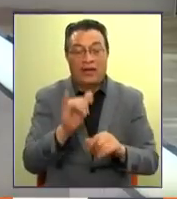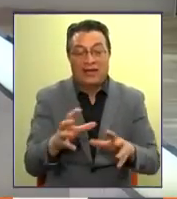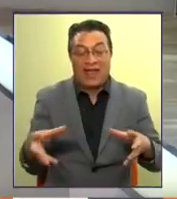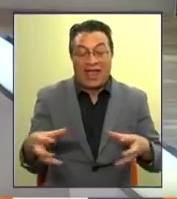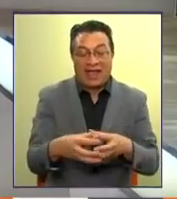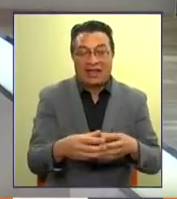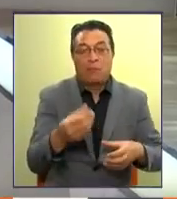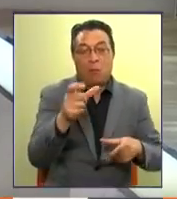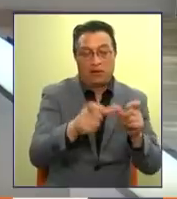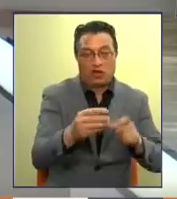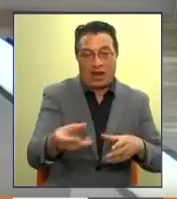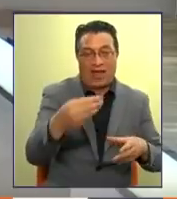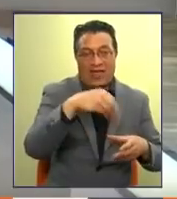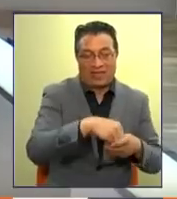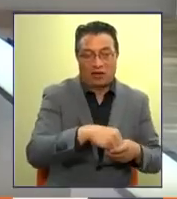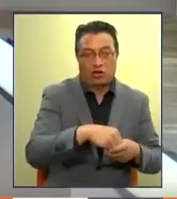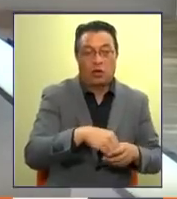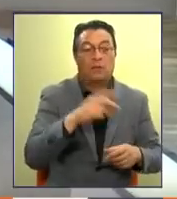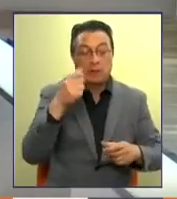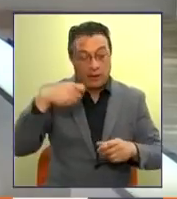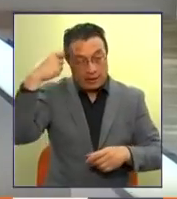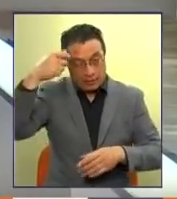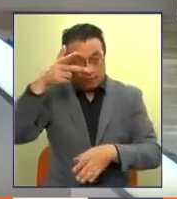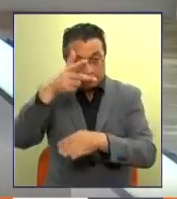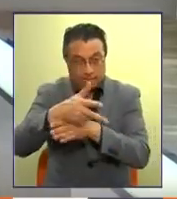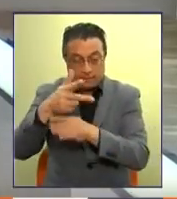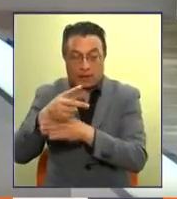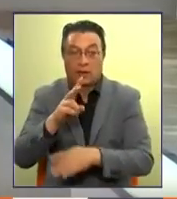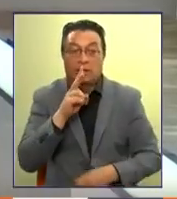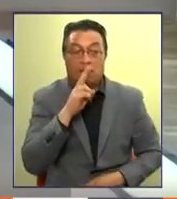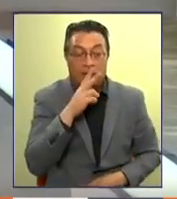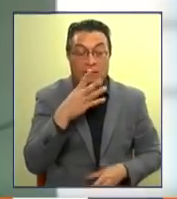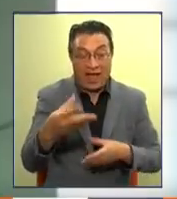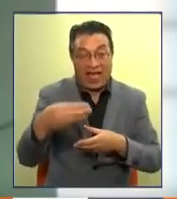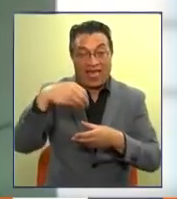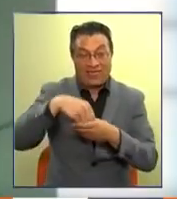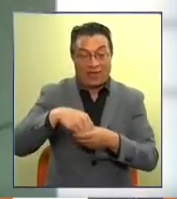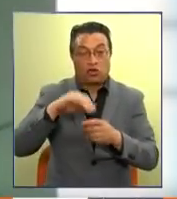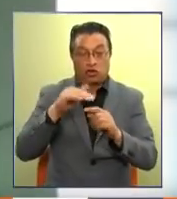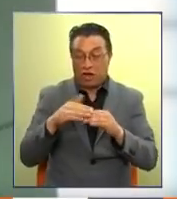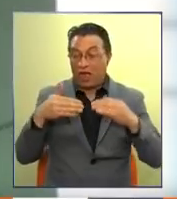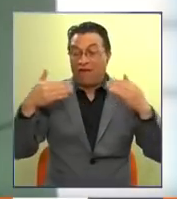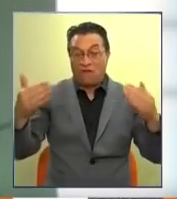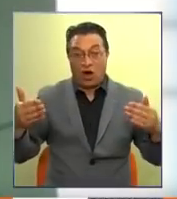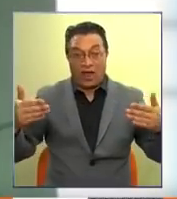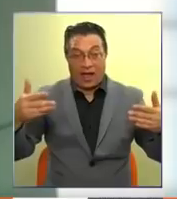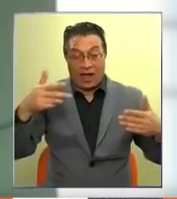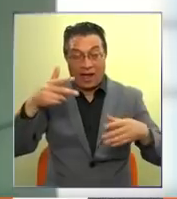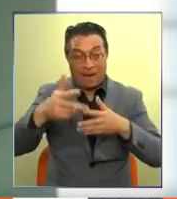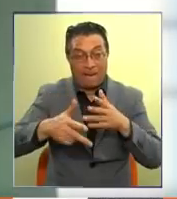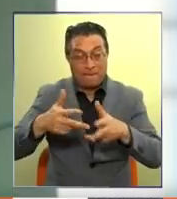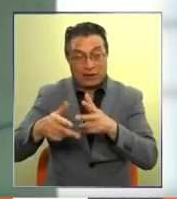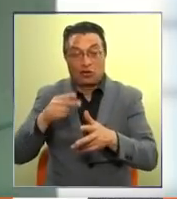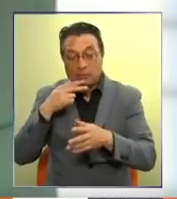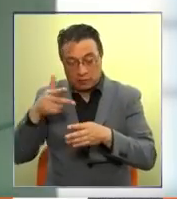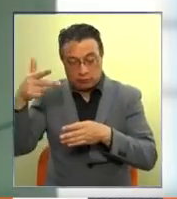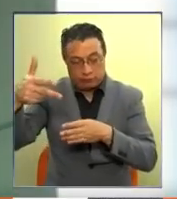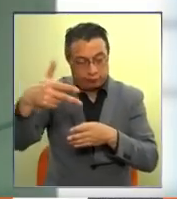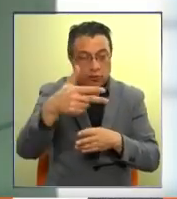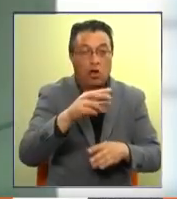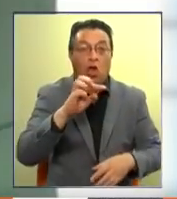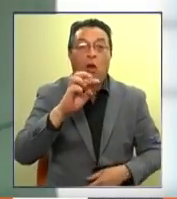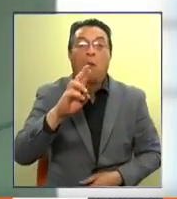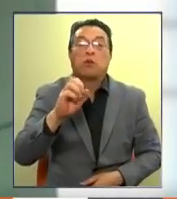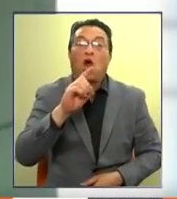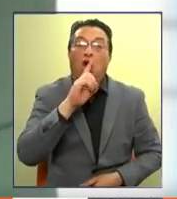de las estaciones. También hay refuerzo de cámaras de televisión, tanto al interior como en la periferia de la estación, ciertos protocolos de seguridad,